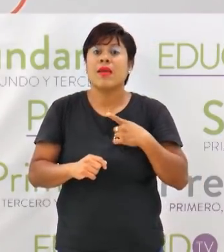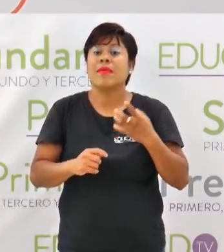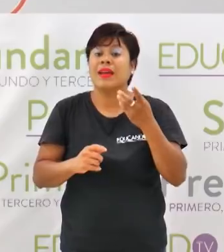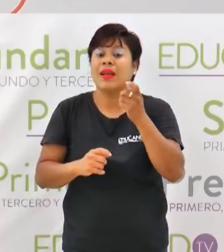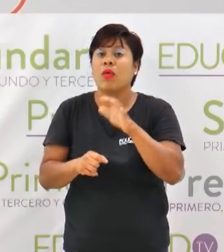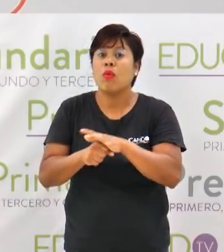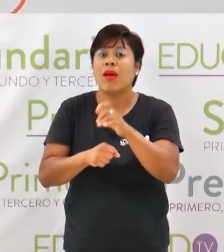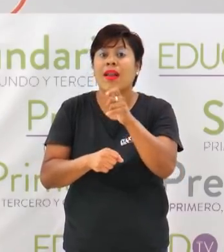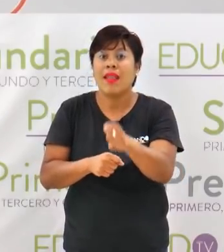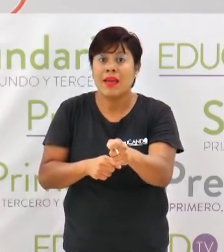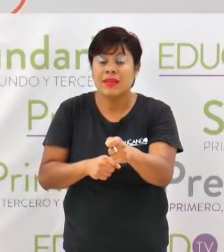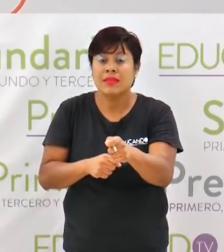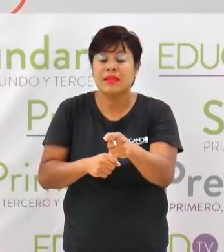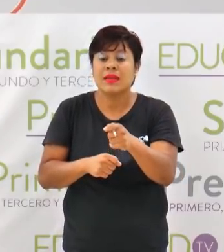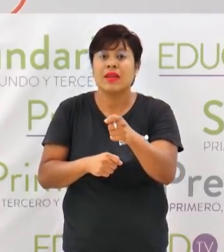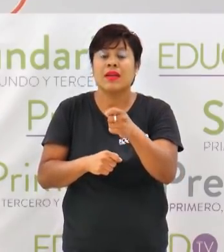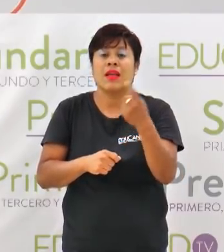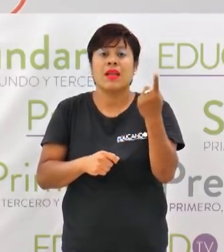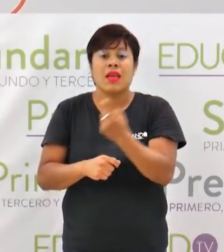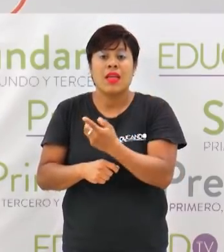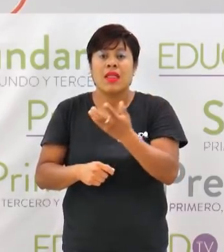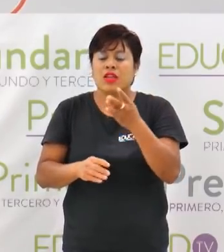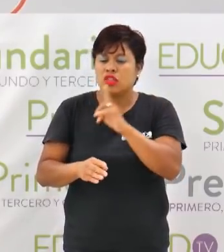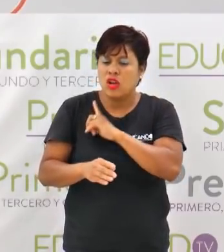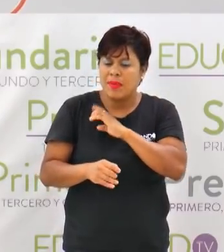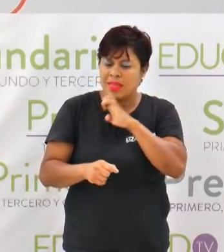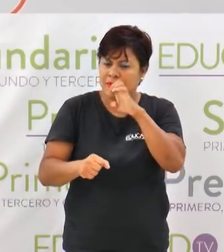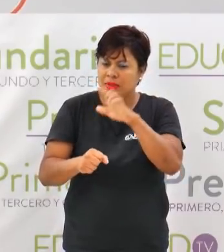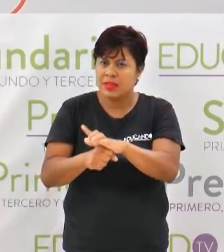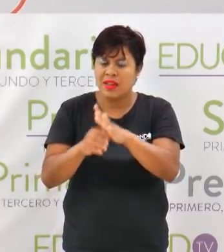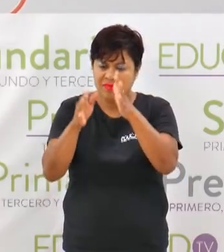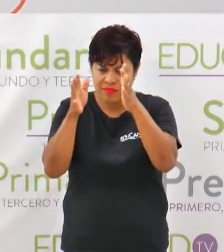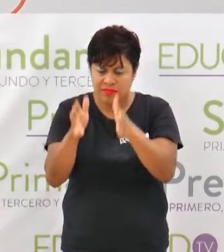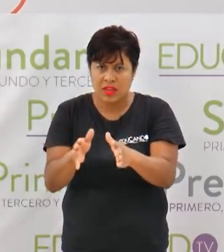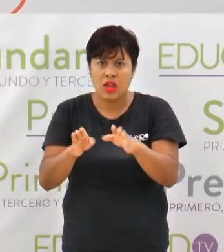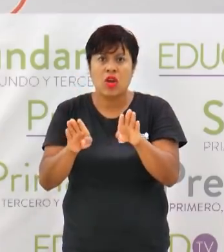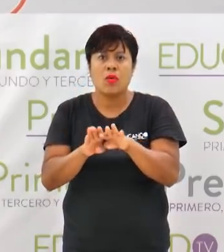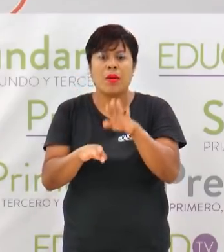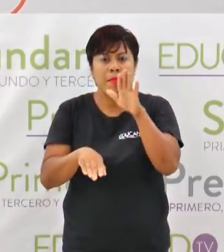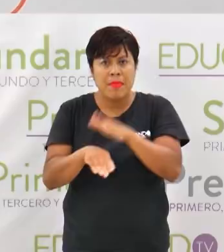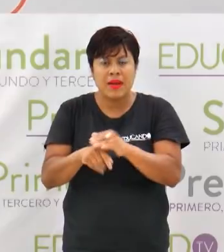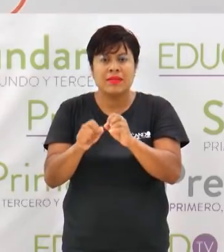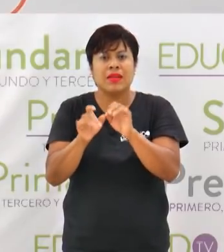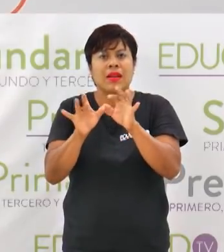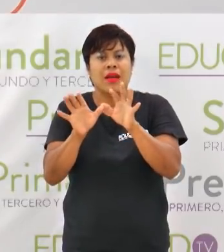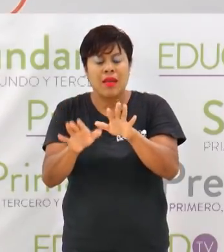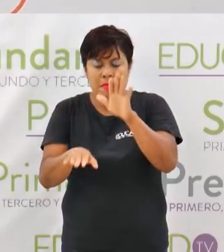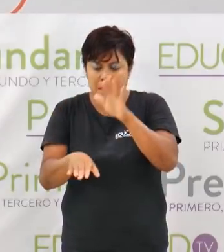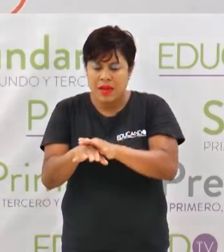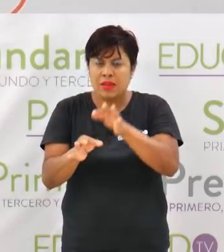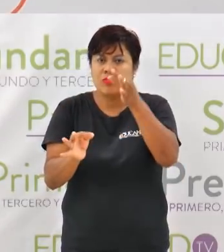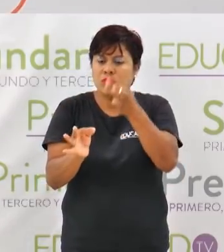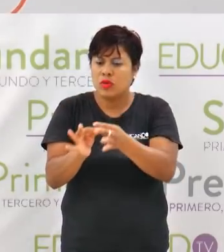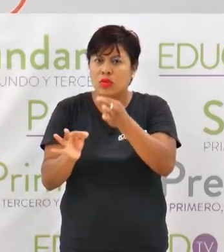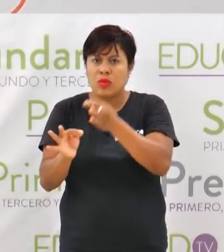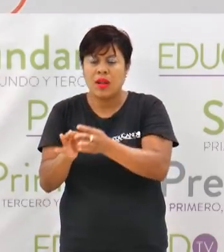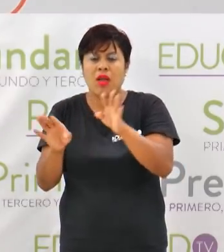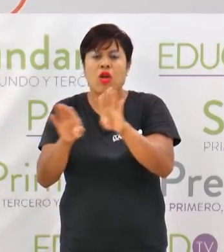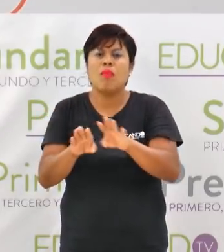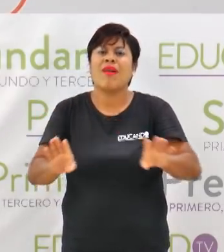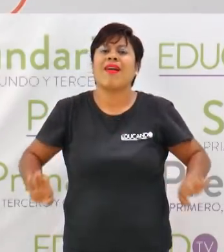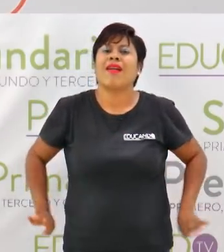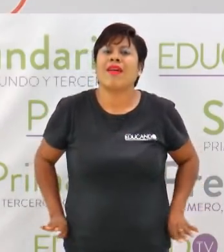ser aquellas que van a especificar de una forma más clara y más puntual